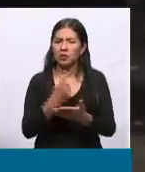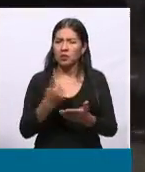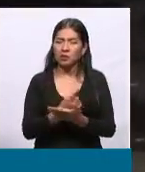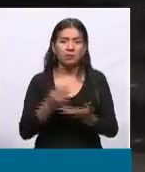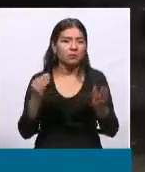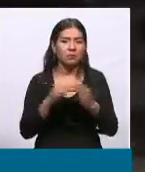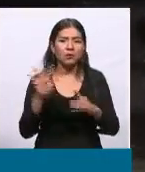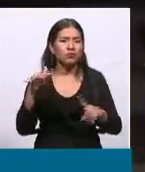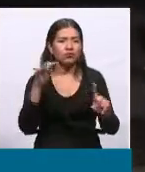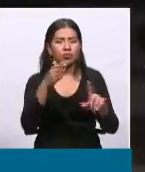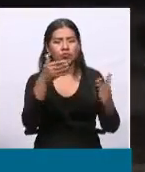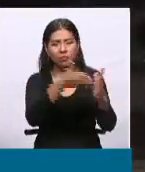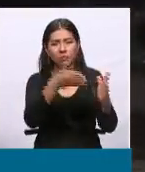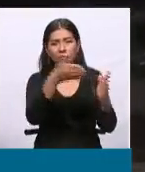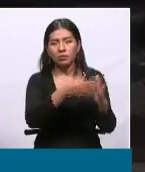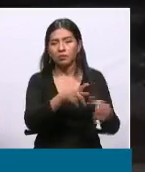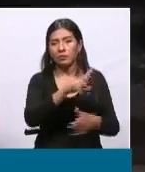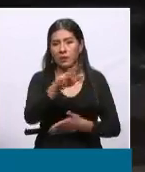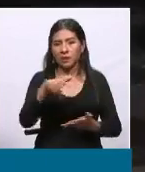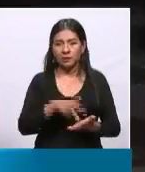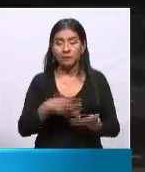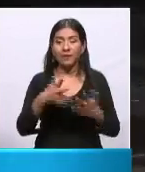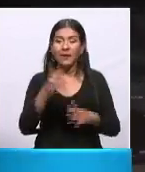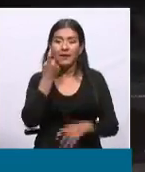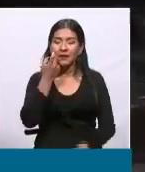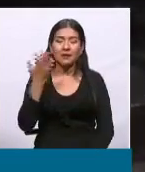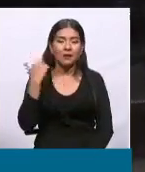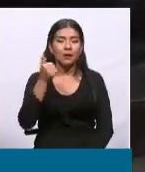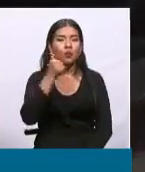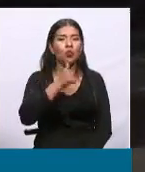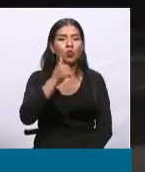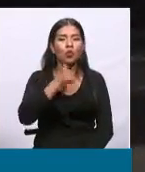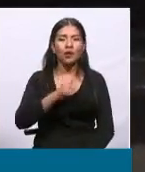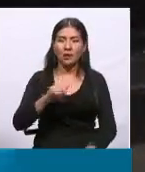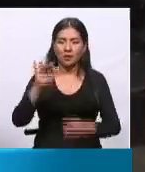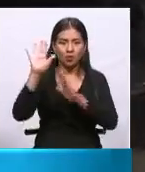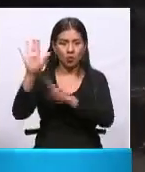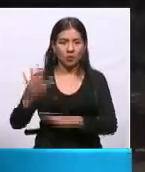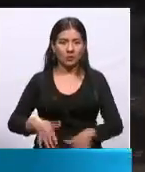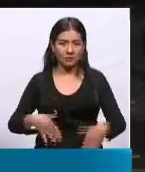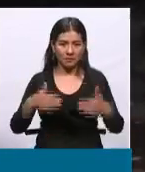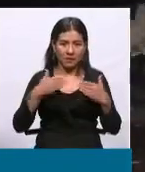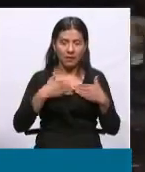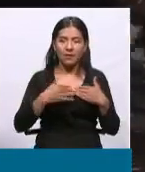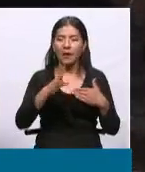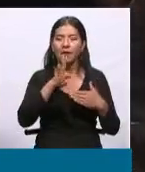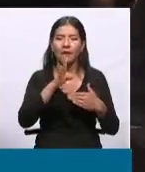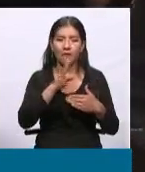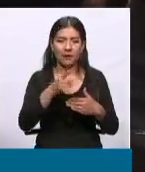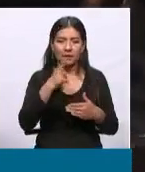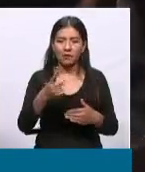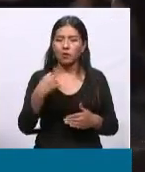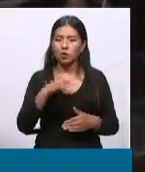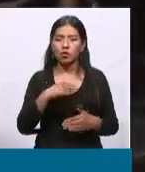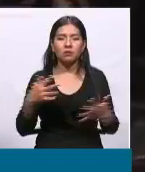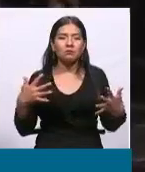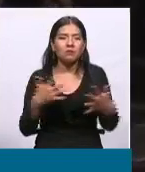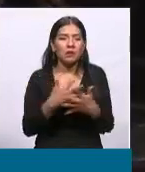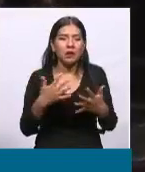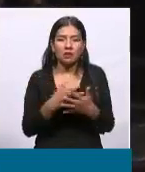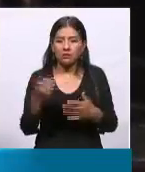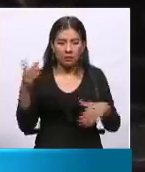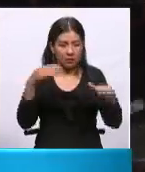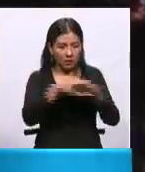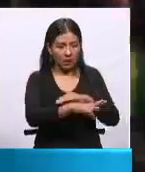instantes escuchábamos la voz de una de las mujeres, una persona que vive allá, que decía, tenemos miedo que nos